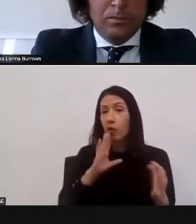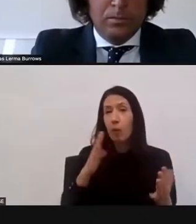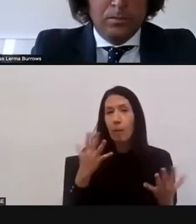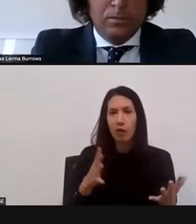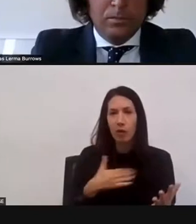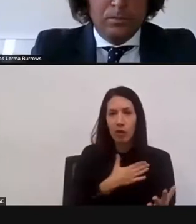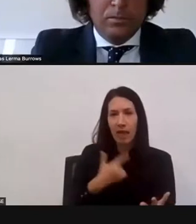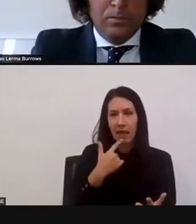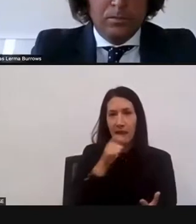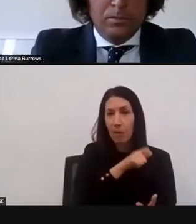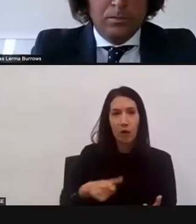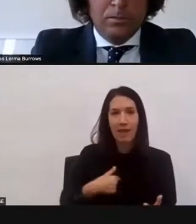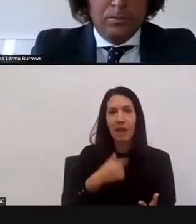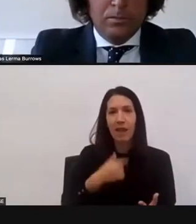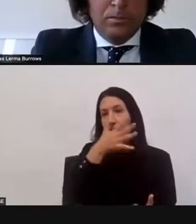fallando?